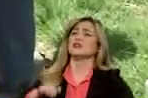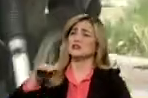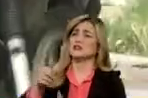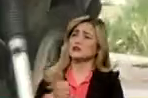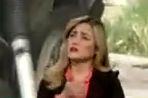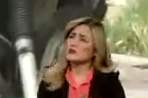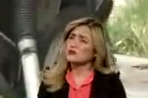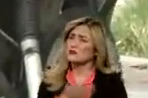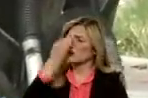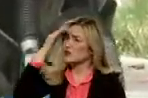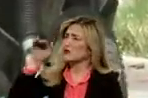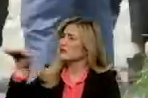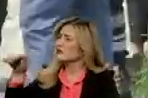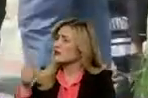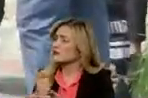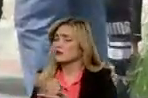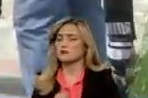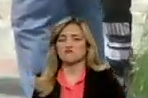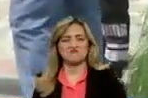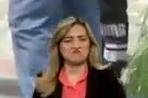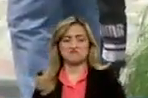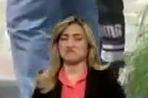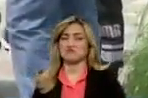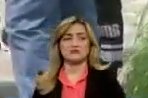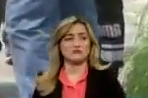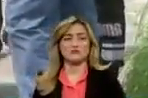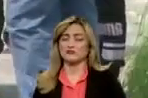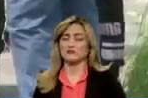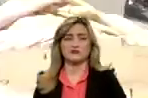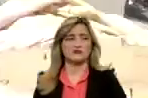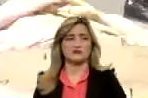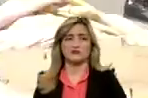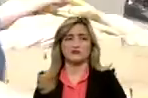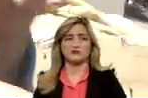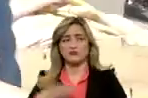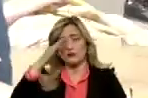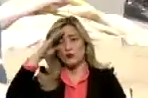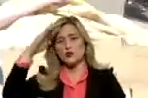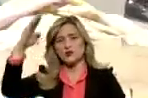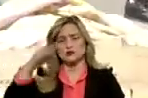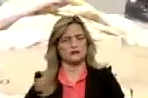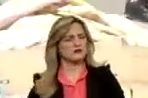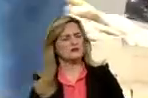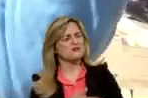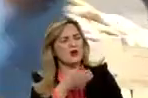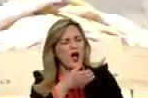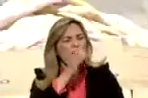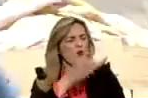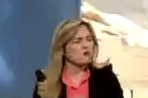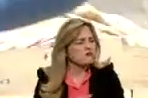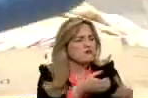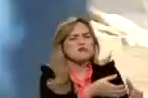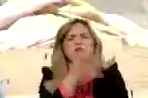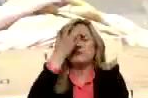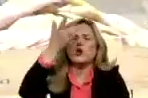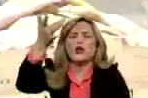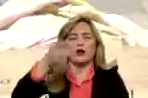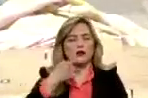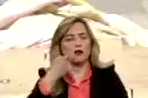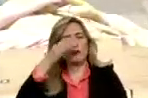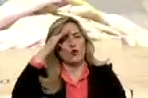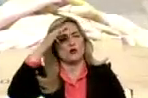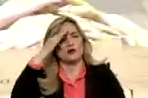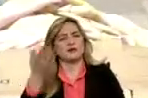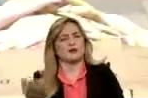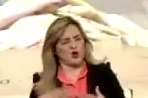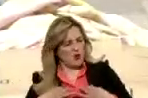y la Policía Nacional, y esta habría sido la respuesta. ¿Para qué le dieron un vaso de agua? ¿Para qué le dieron una ropa? Dice